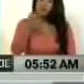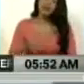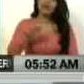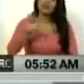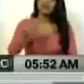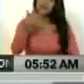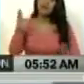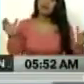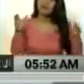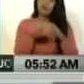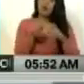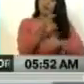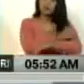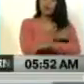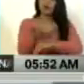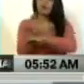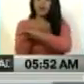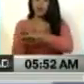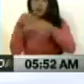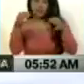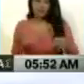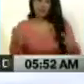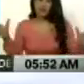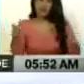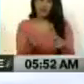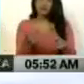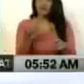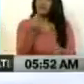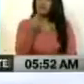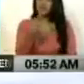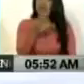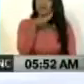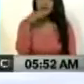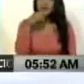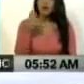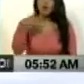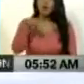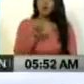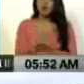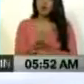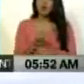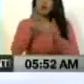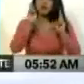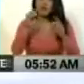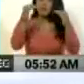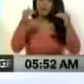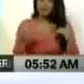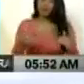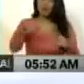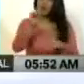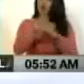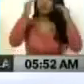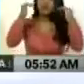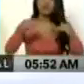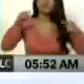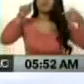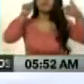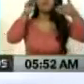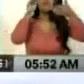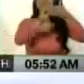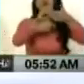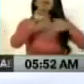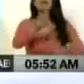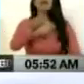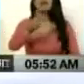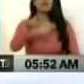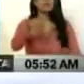reunión entre el gobierno y la oposición, tercera reunión formal, él dice que el único punto en la agenda tiene que ser nada más y nada menos que el referéndum